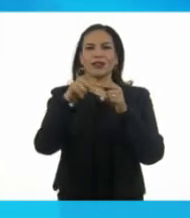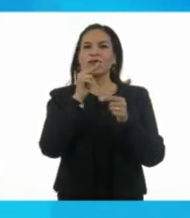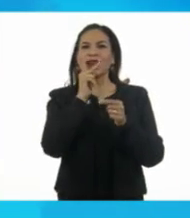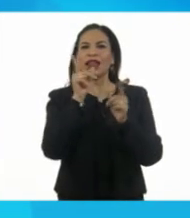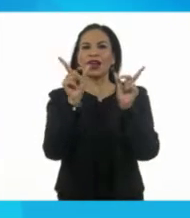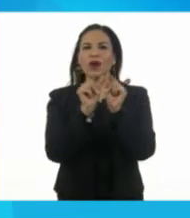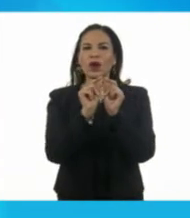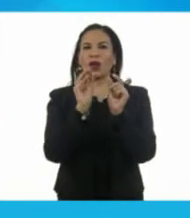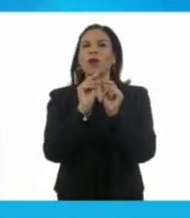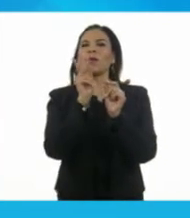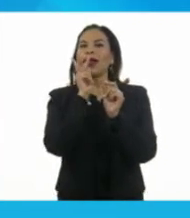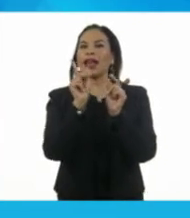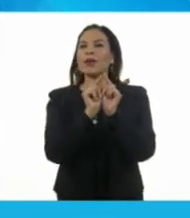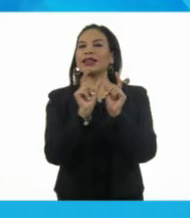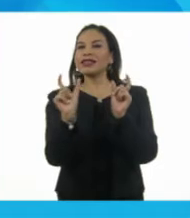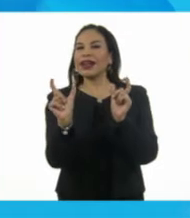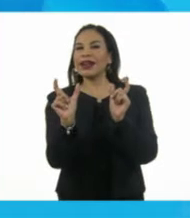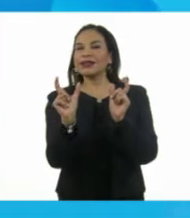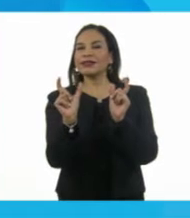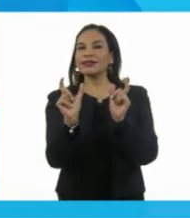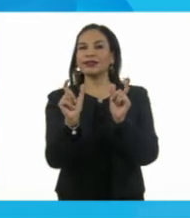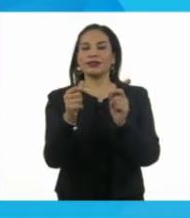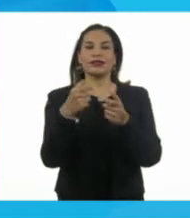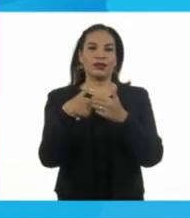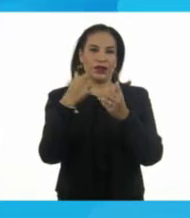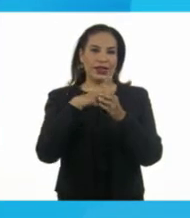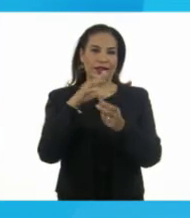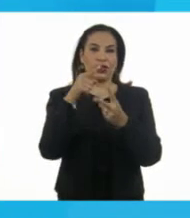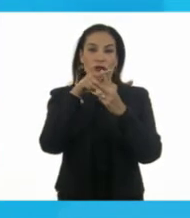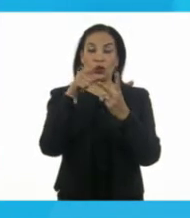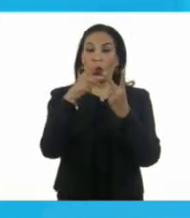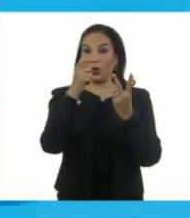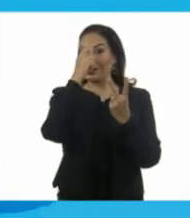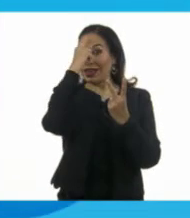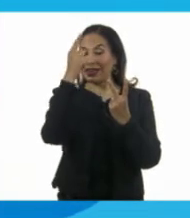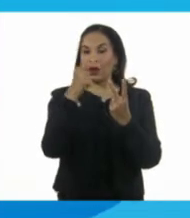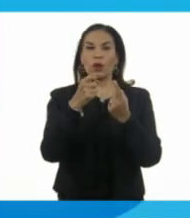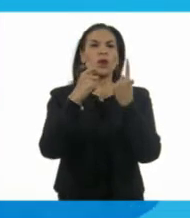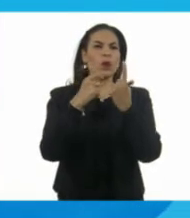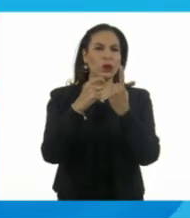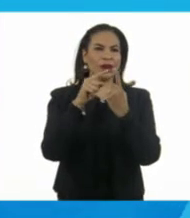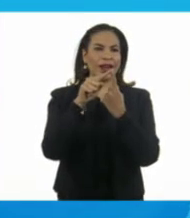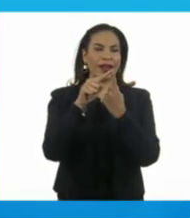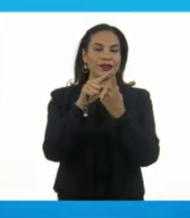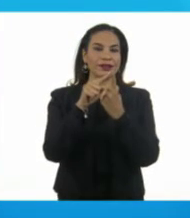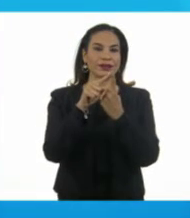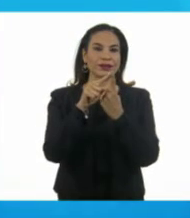palabras cortas o palabras largas? Les traigo dos adivinanzas. Una que